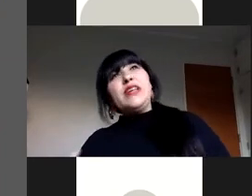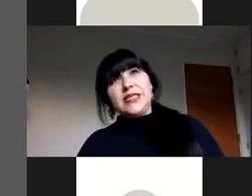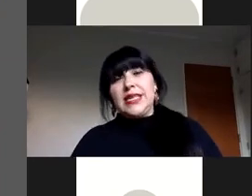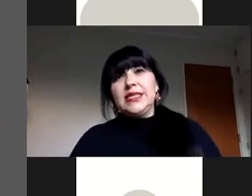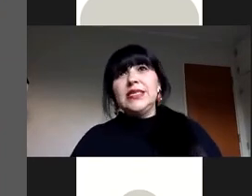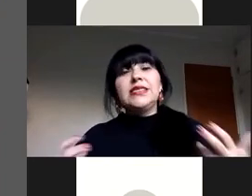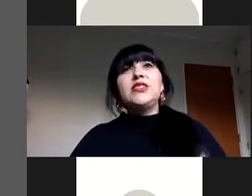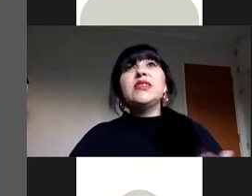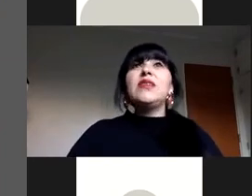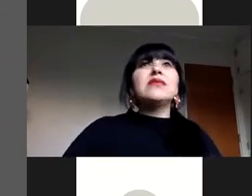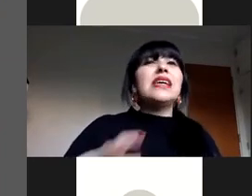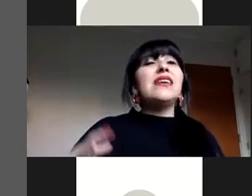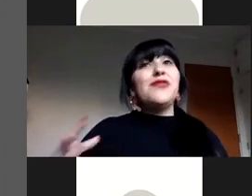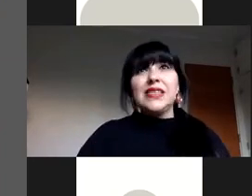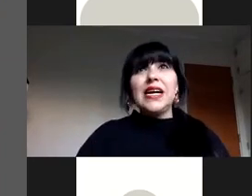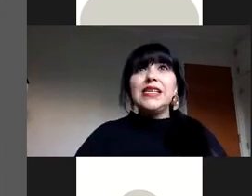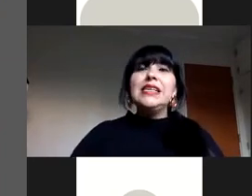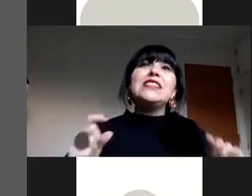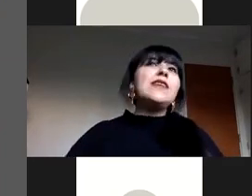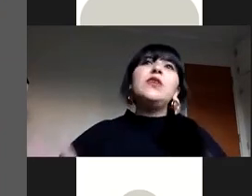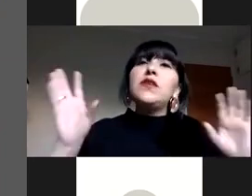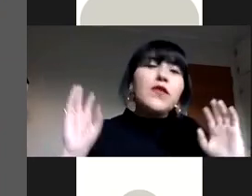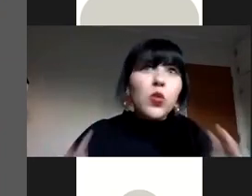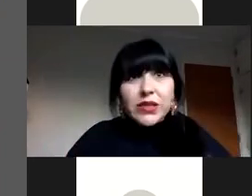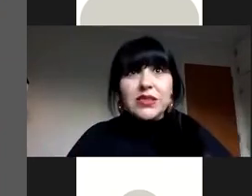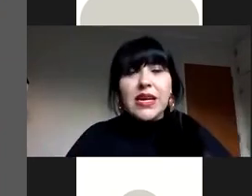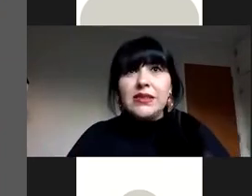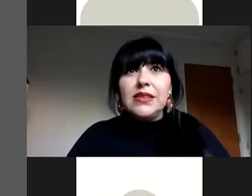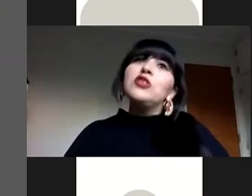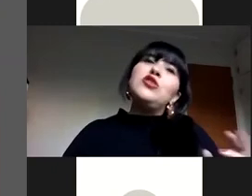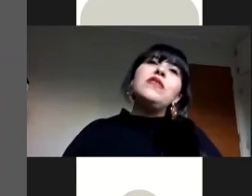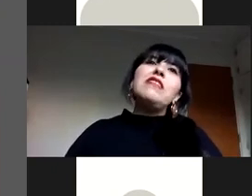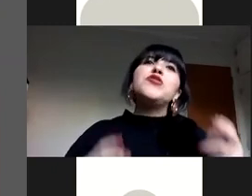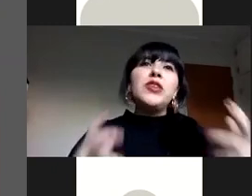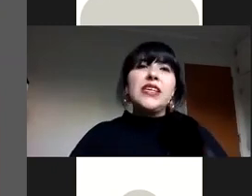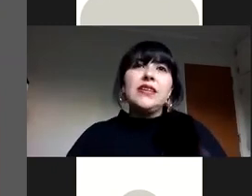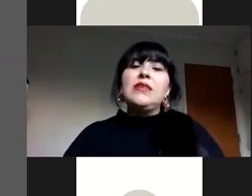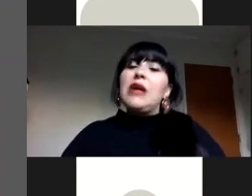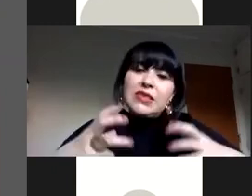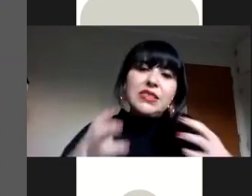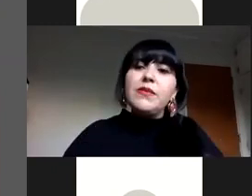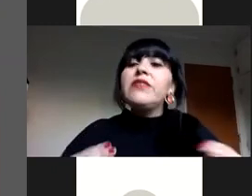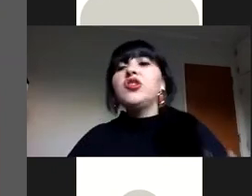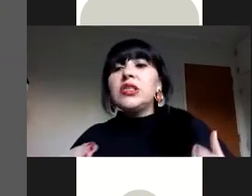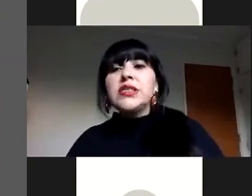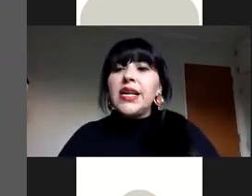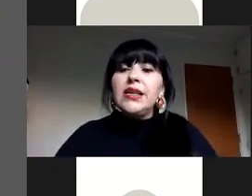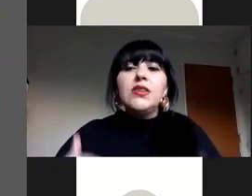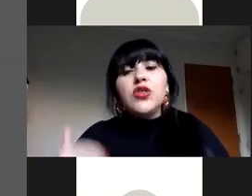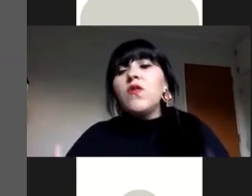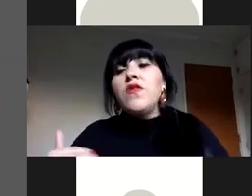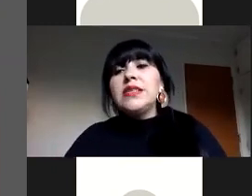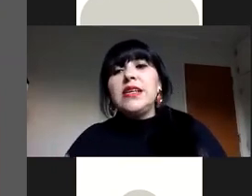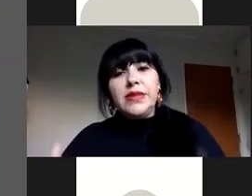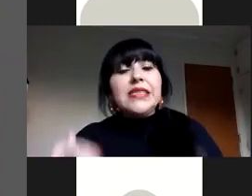en fiestas. Si yo antes lo asociaba a la fiesta, en términos de frecuencia, yo iba a exponer a mi sistema nervioso central